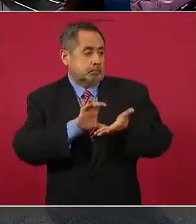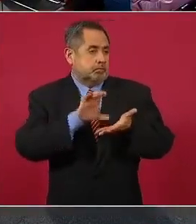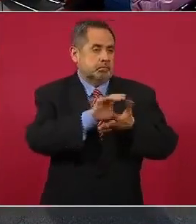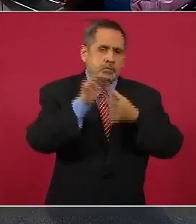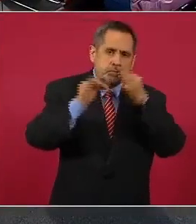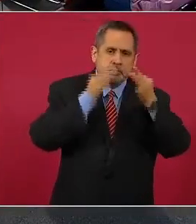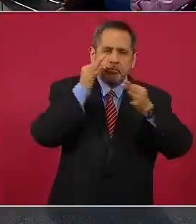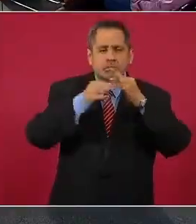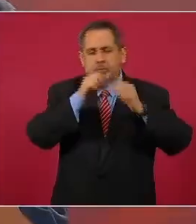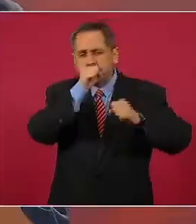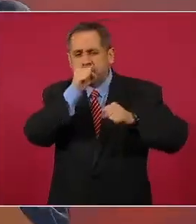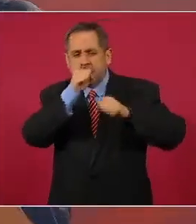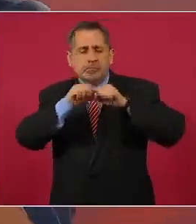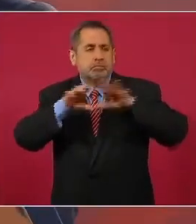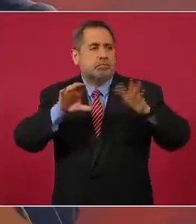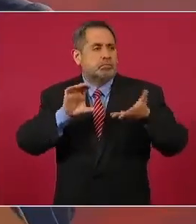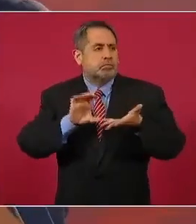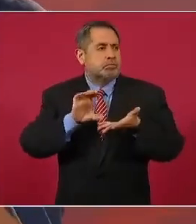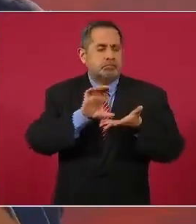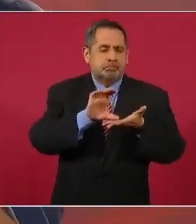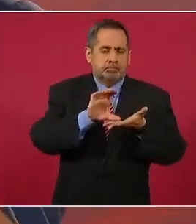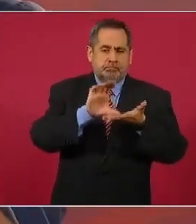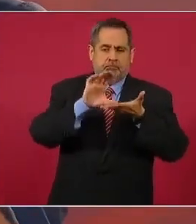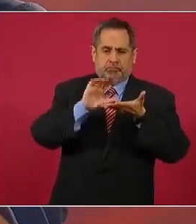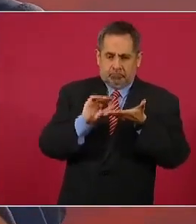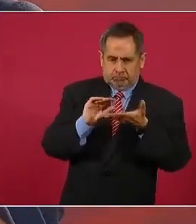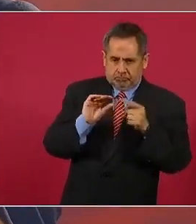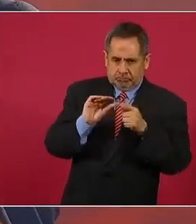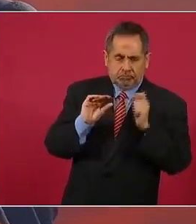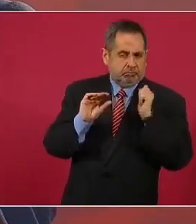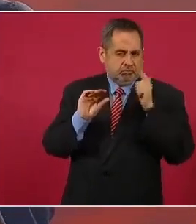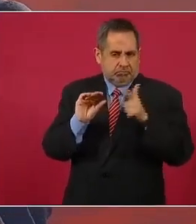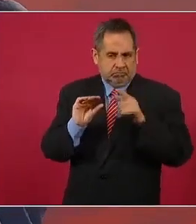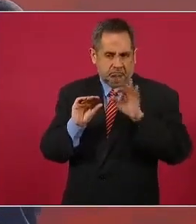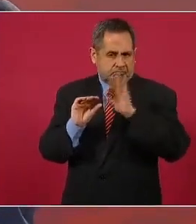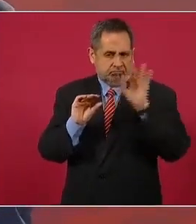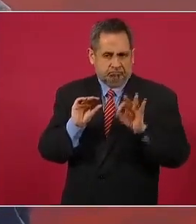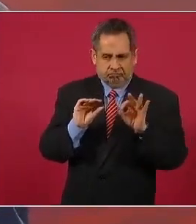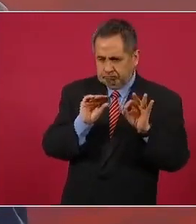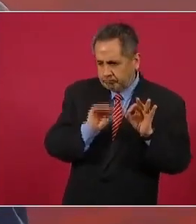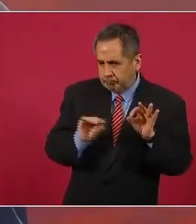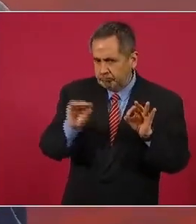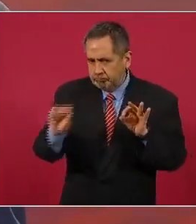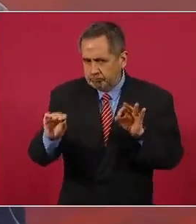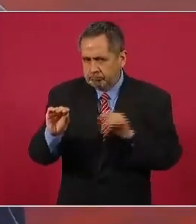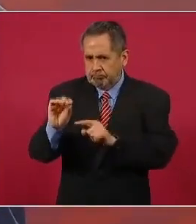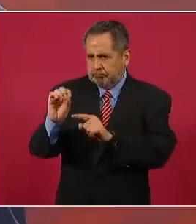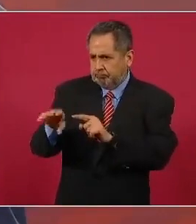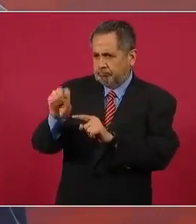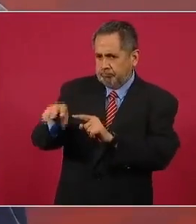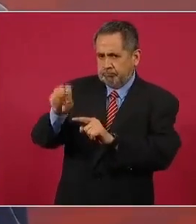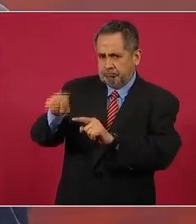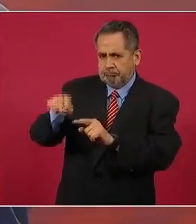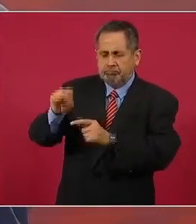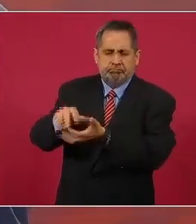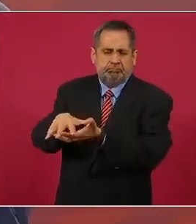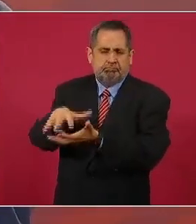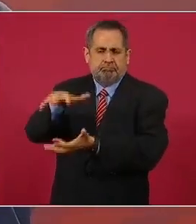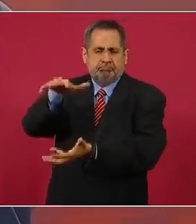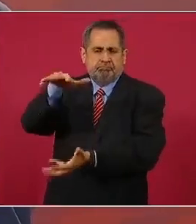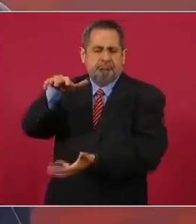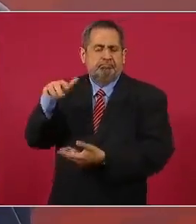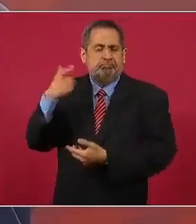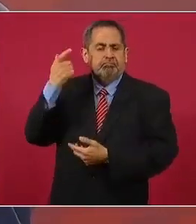un porcentaje se va a dedicar a eso. Y es una idea de él, pero tiene